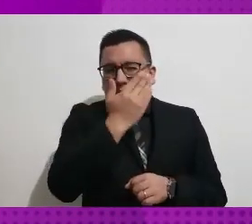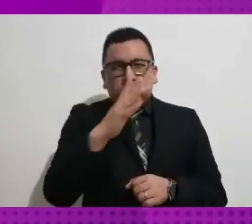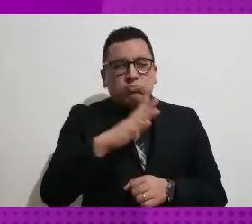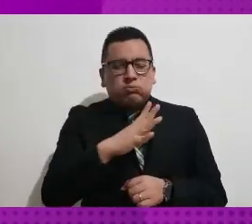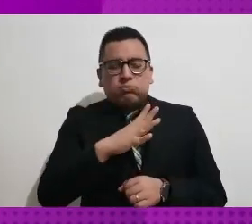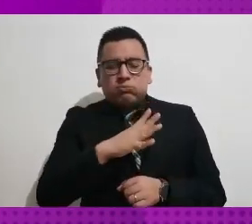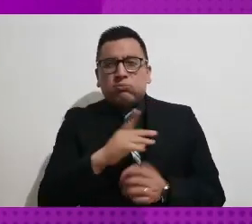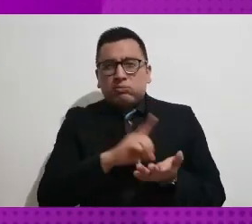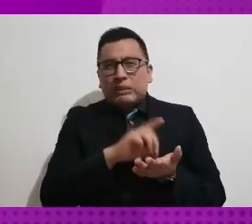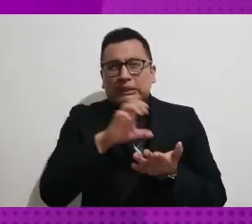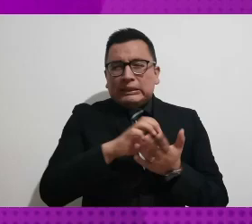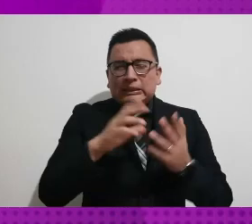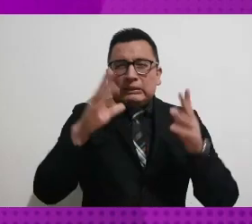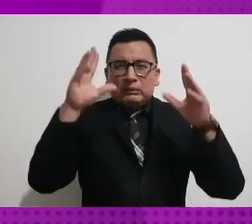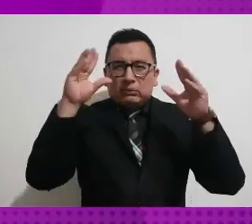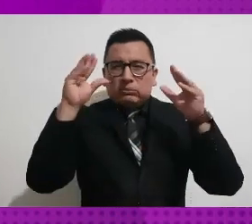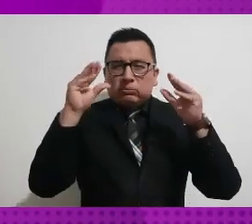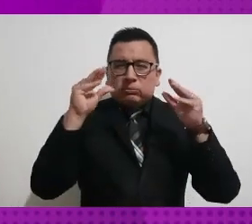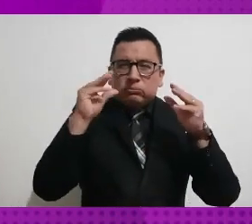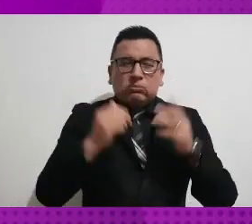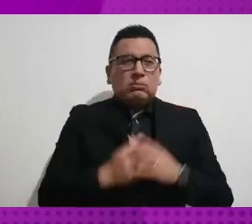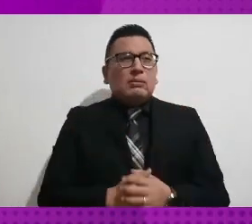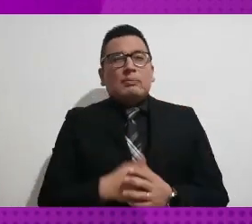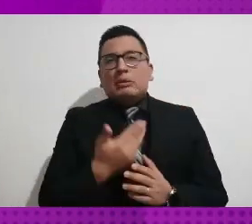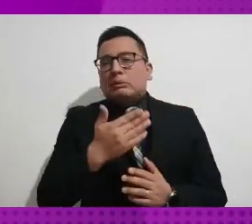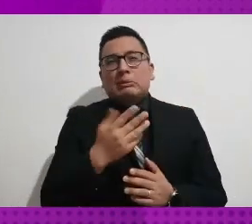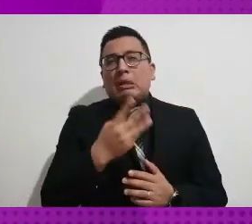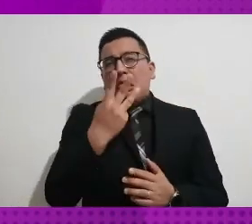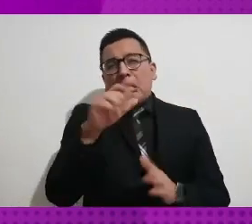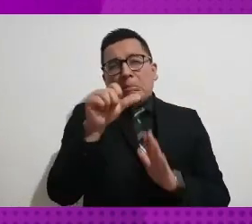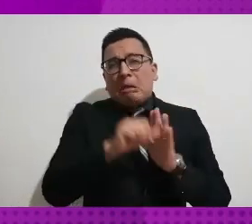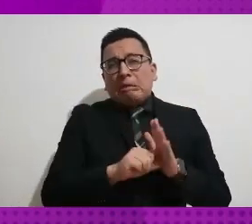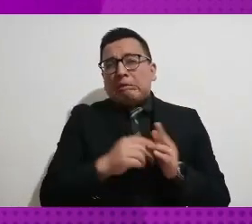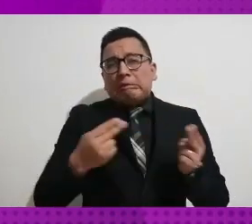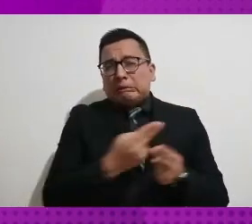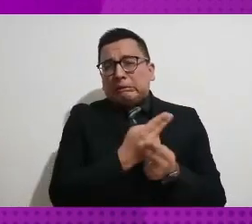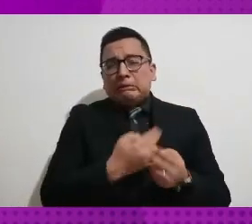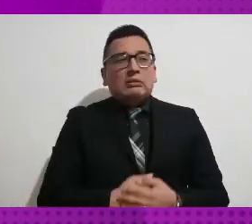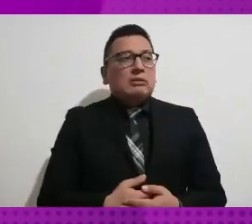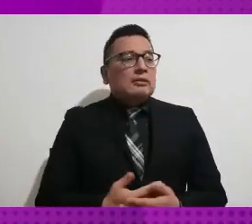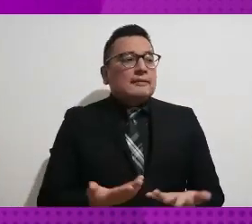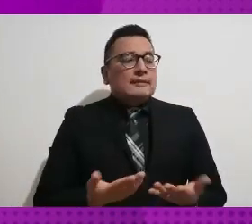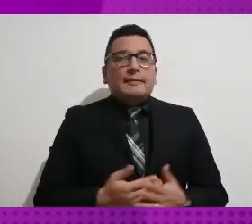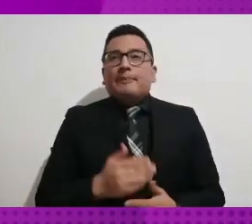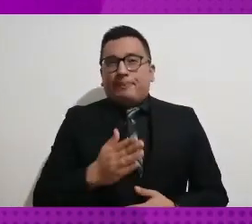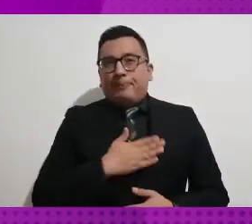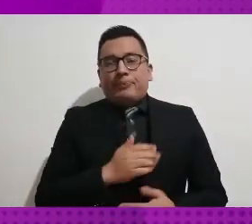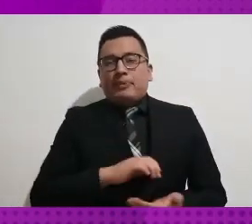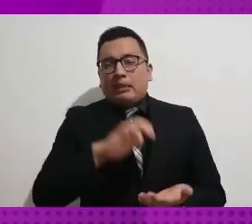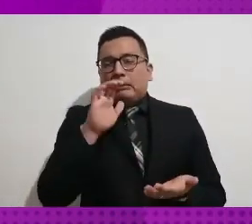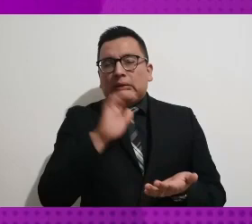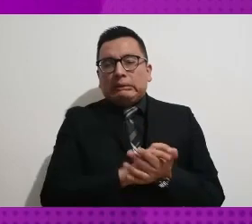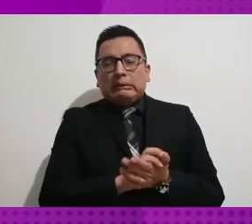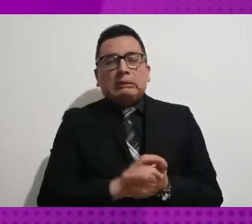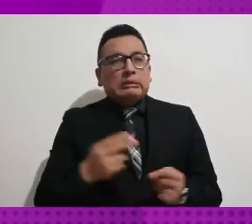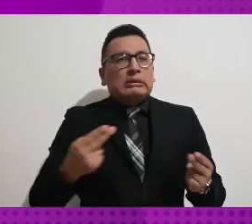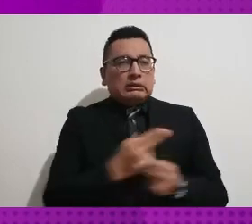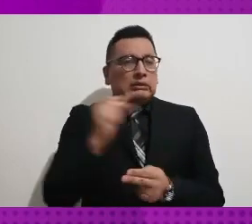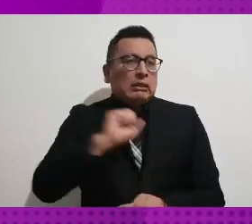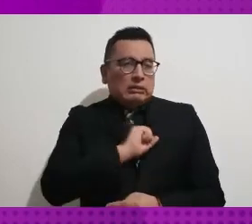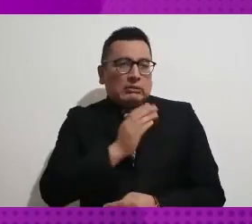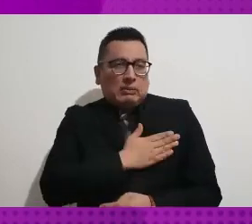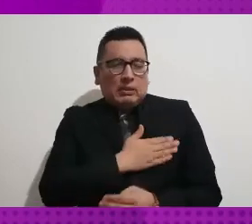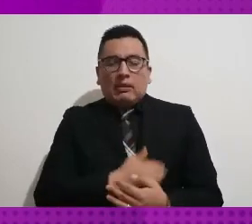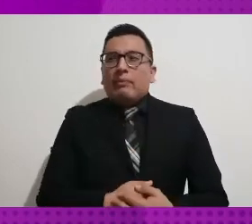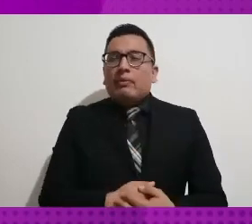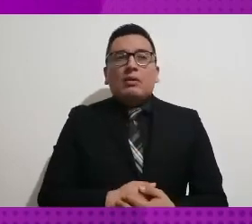aproximadamente y pues nos contactamos, mi esposo es español, nos contactamos con la Organización Nacional de Ciegos de España,